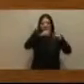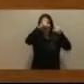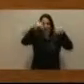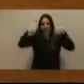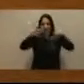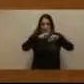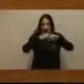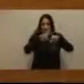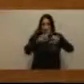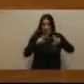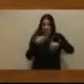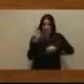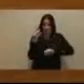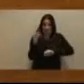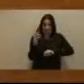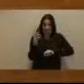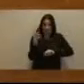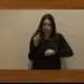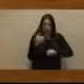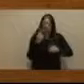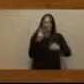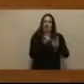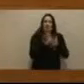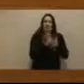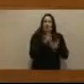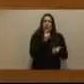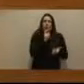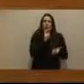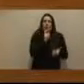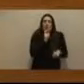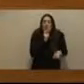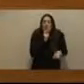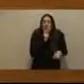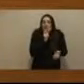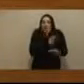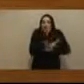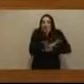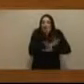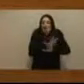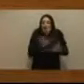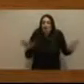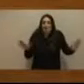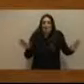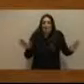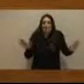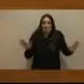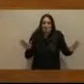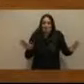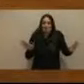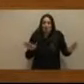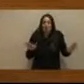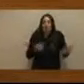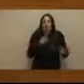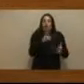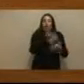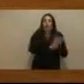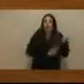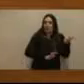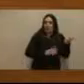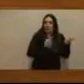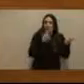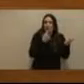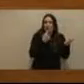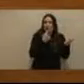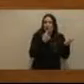FEVE se pagaron por parte del Principado. No se sabe. No se sabe. Simplemente los informes dicen que no